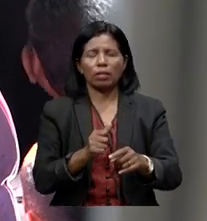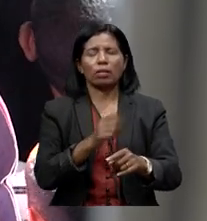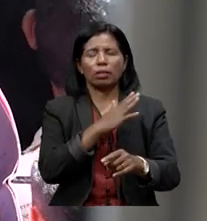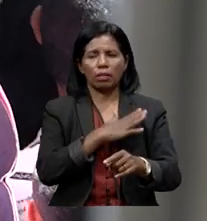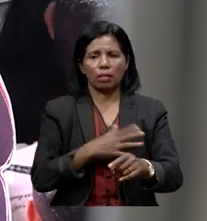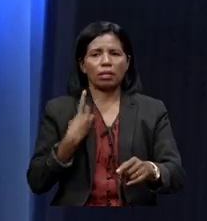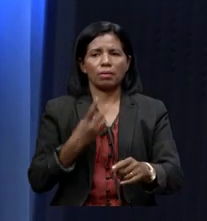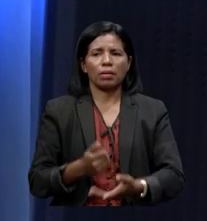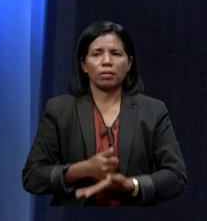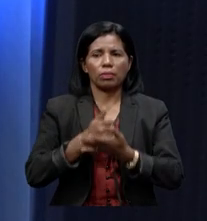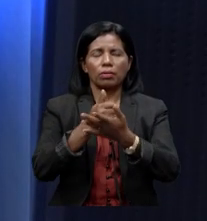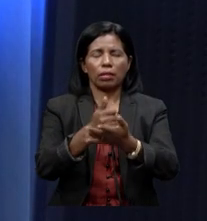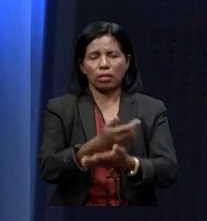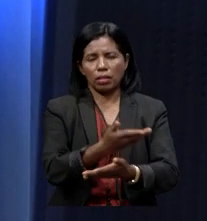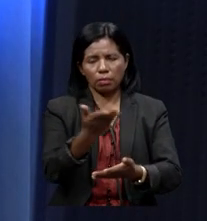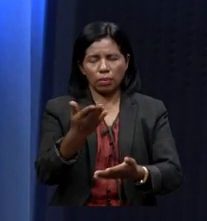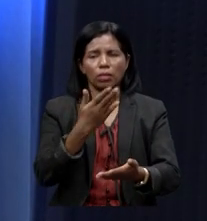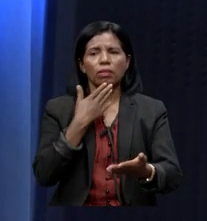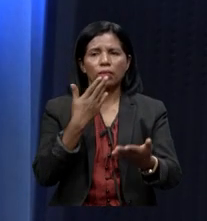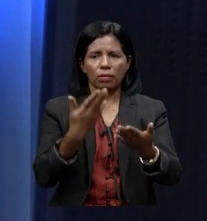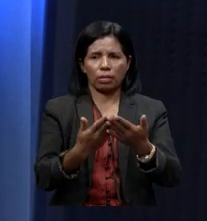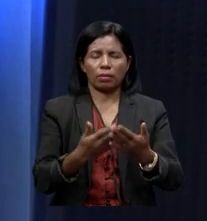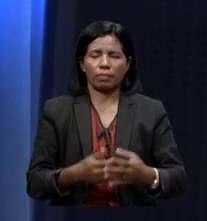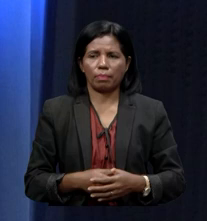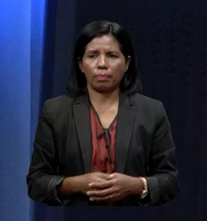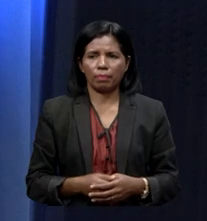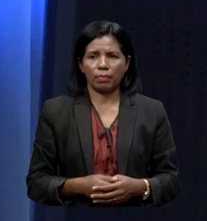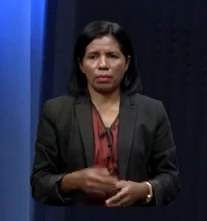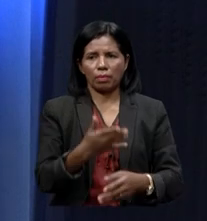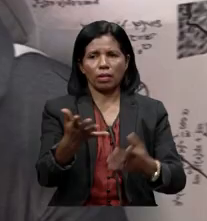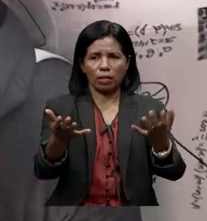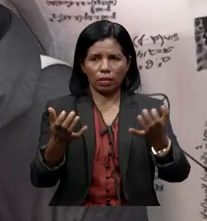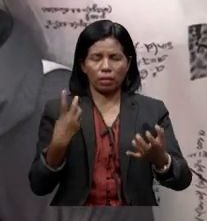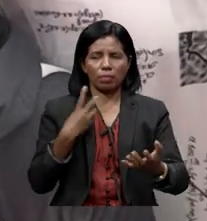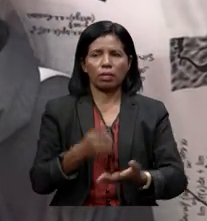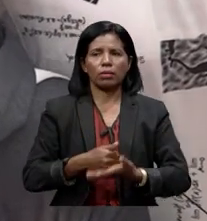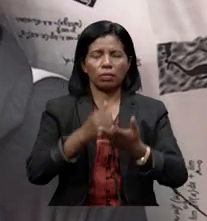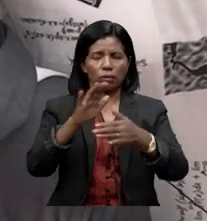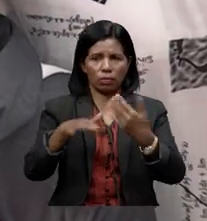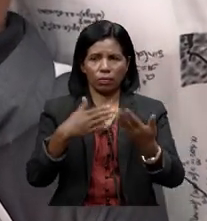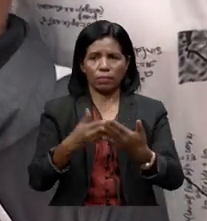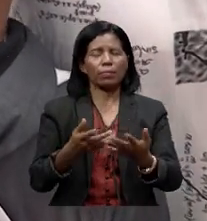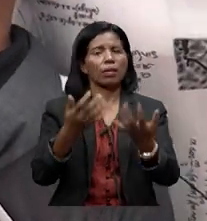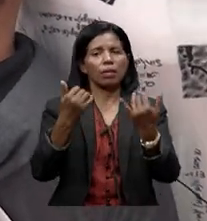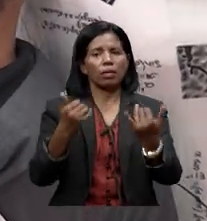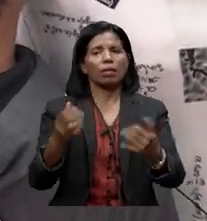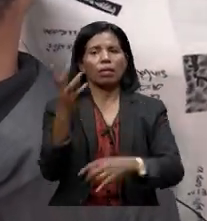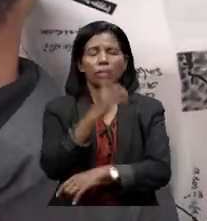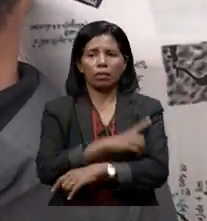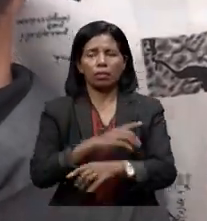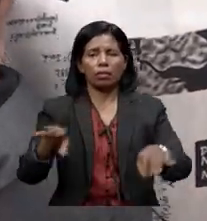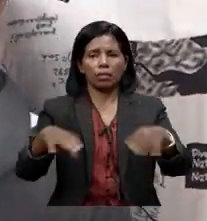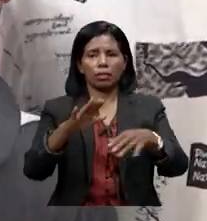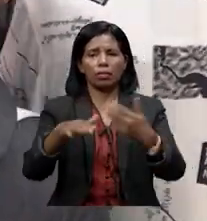a mí si atene mi jodía, to, mi hakarak, a mí si resolve otro. De da une, cada lorong servicio